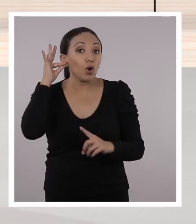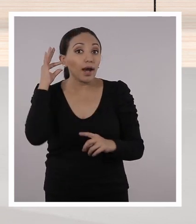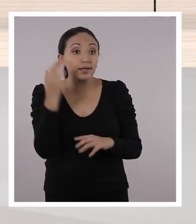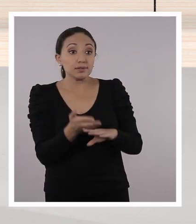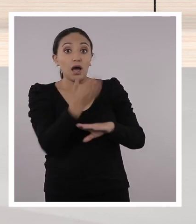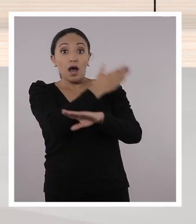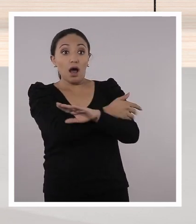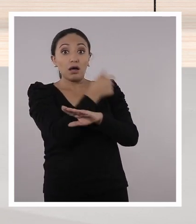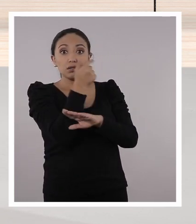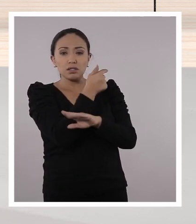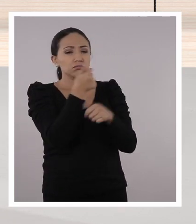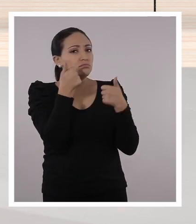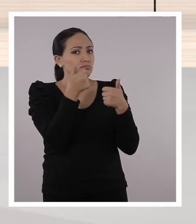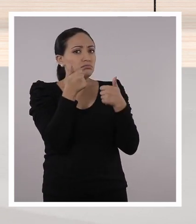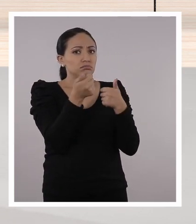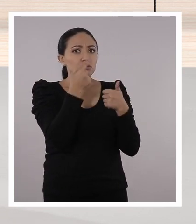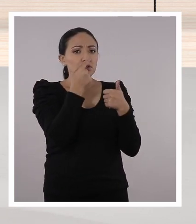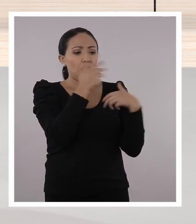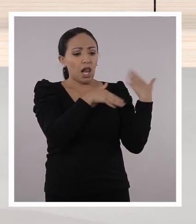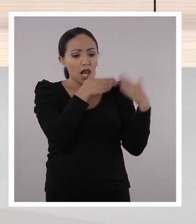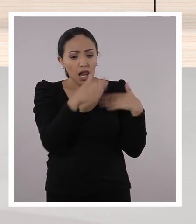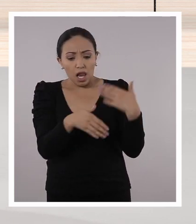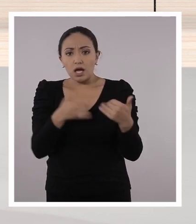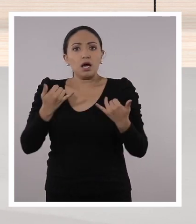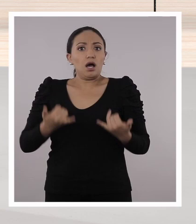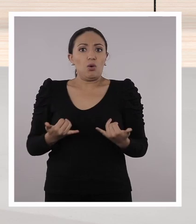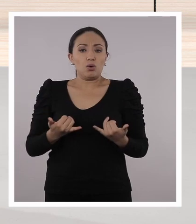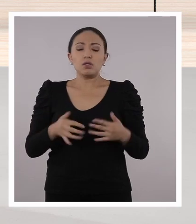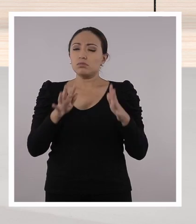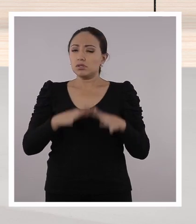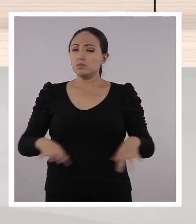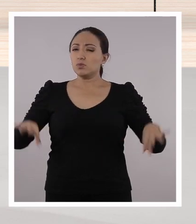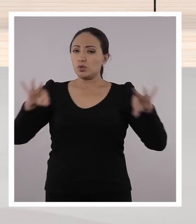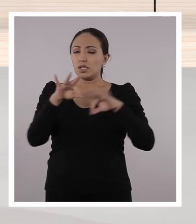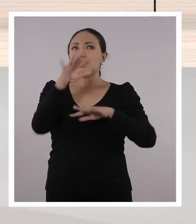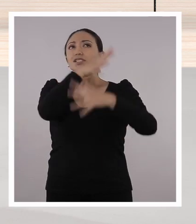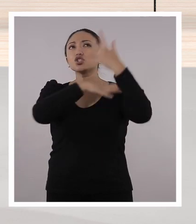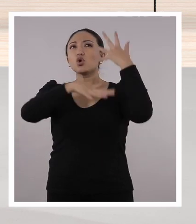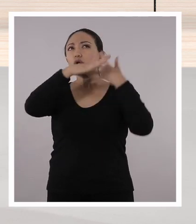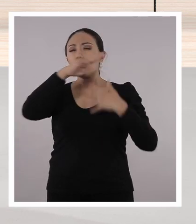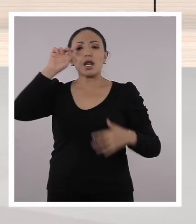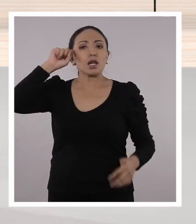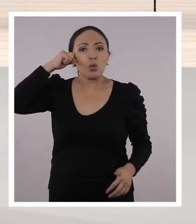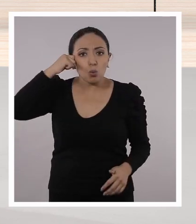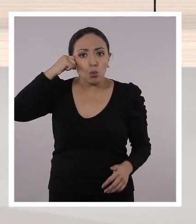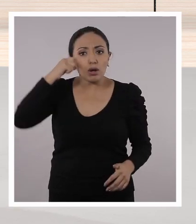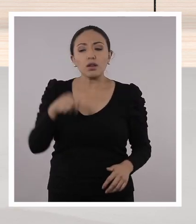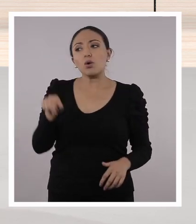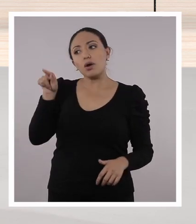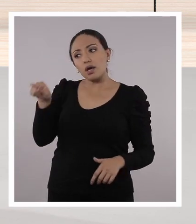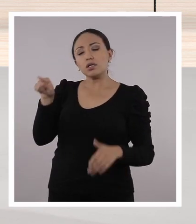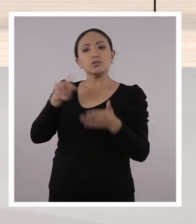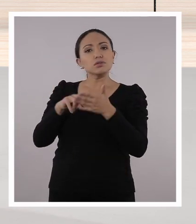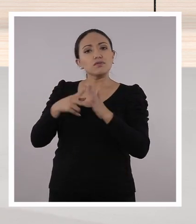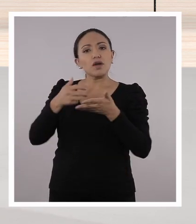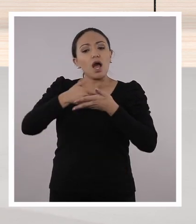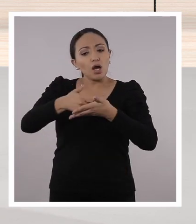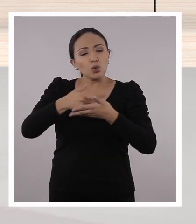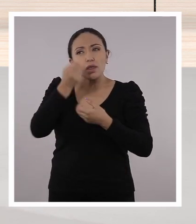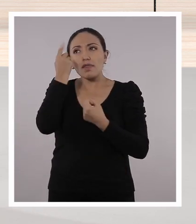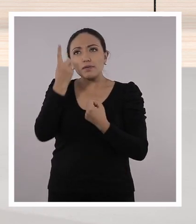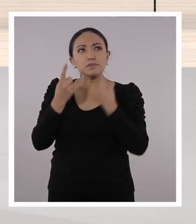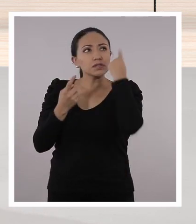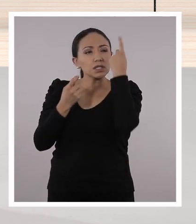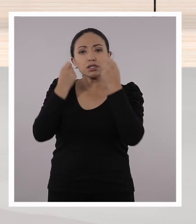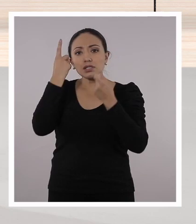estas mujeres nos dejan un aporte muy interesante. Además, siempre es importante recordar la historia, porque la historia nos consolida, nos ayuda